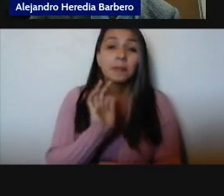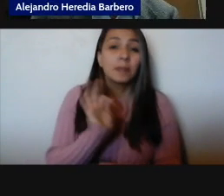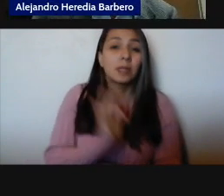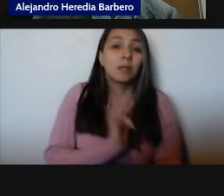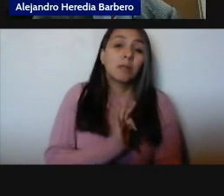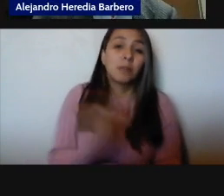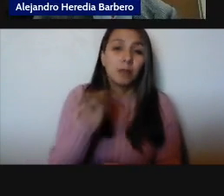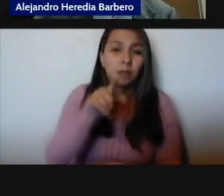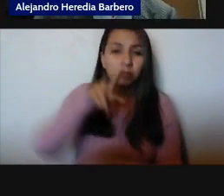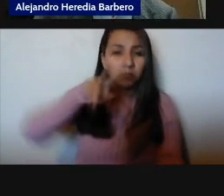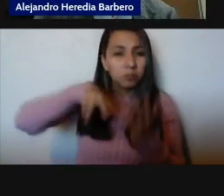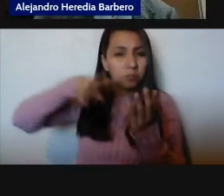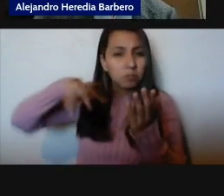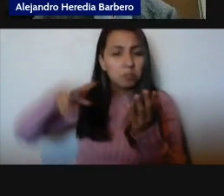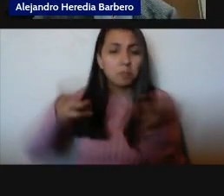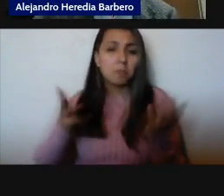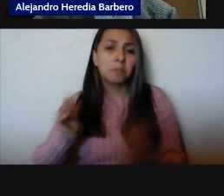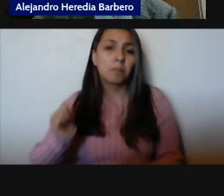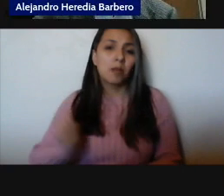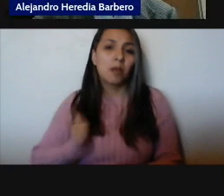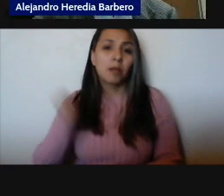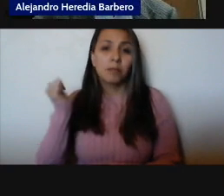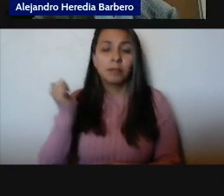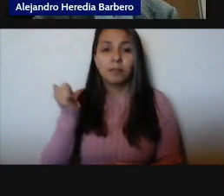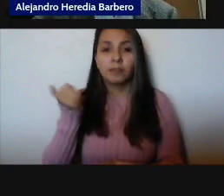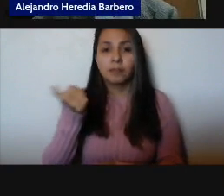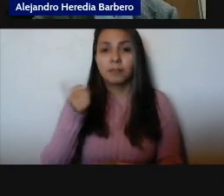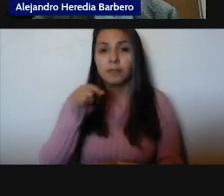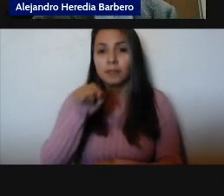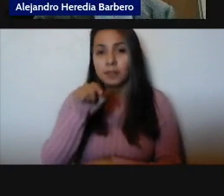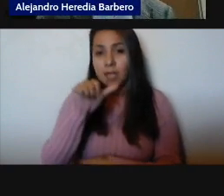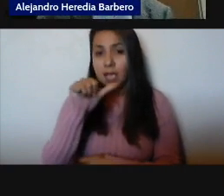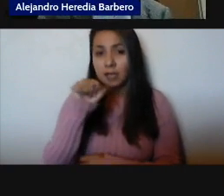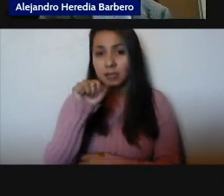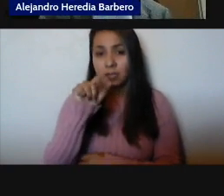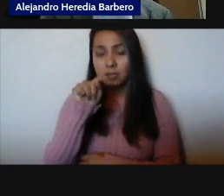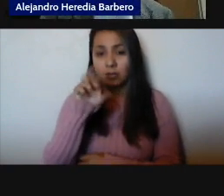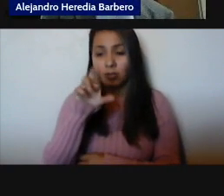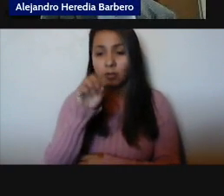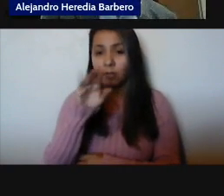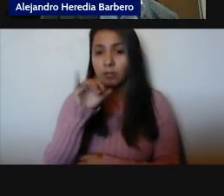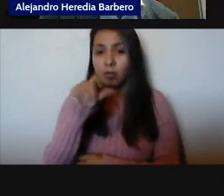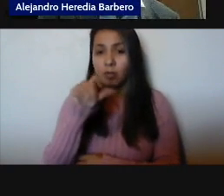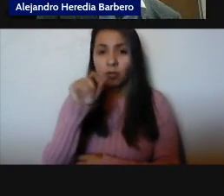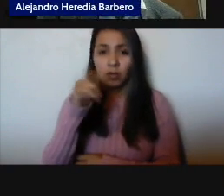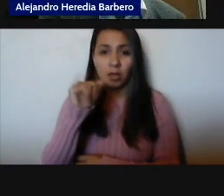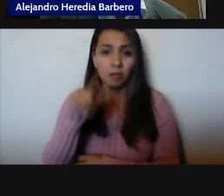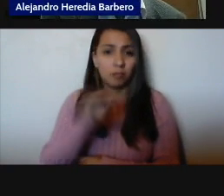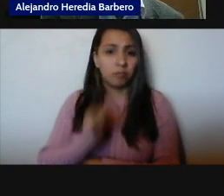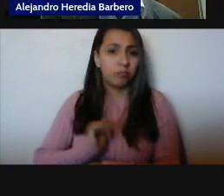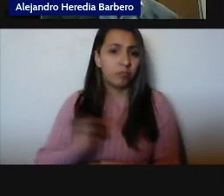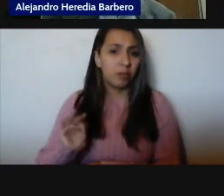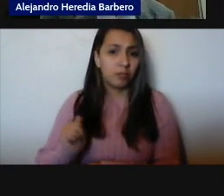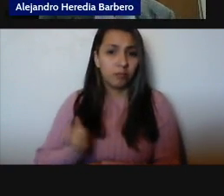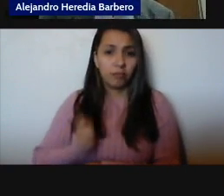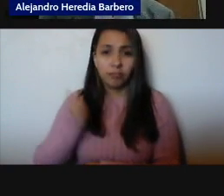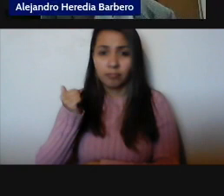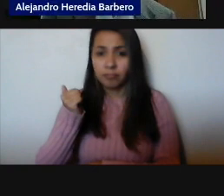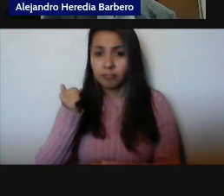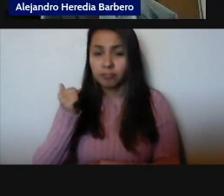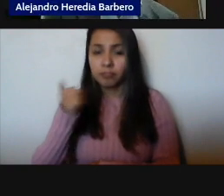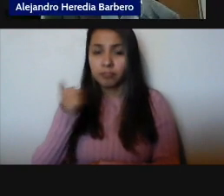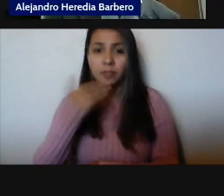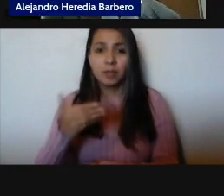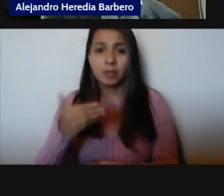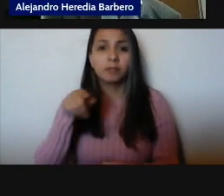tienen oportunidad de echarle un vistazo, pues, en términos de astrobiología, no tiene ningún desperdicio, porque tiene